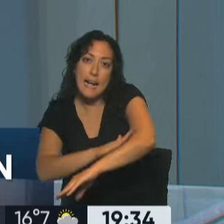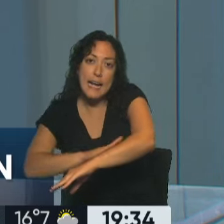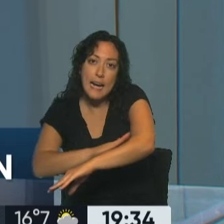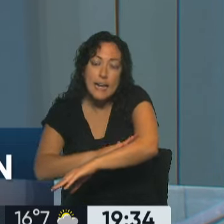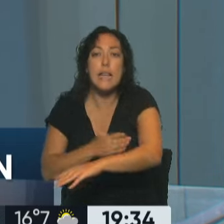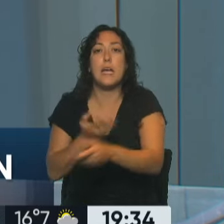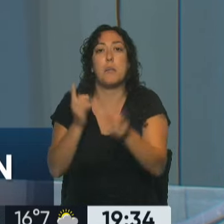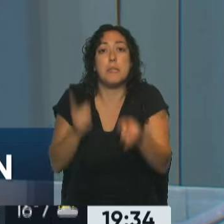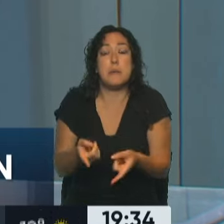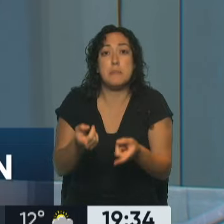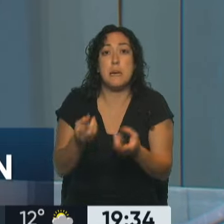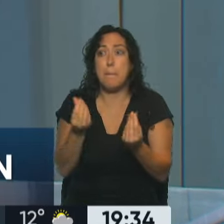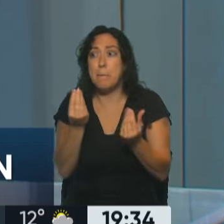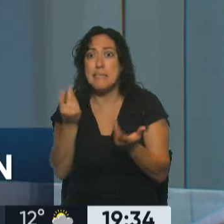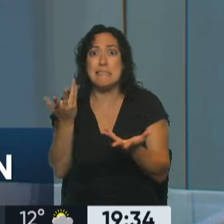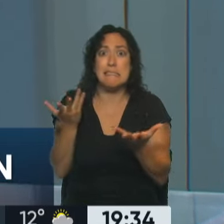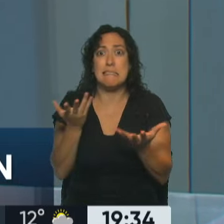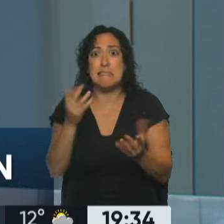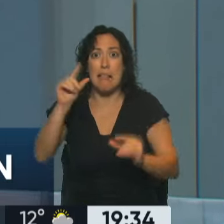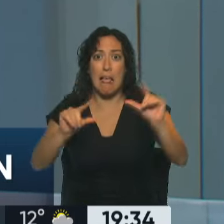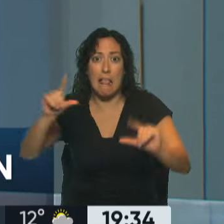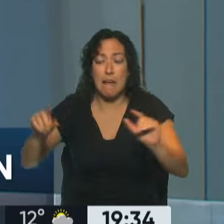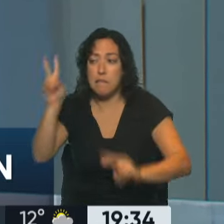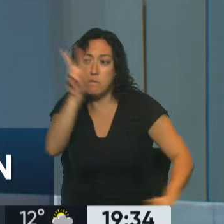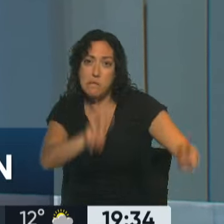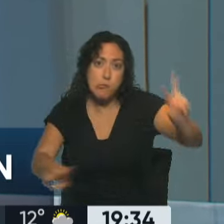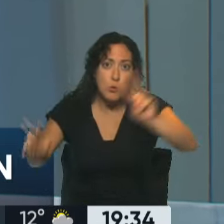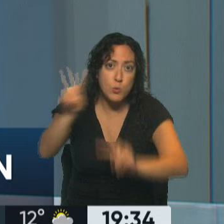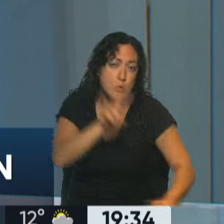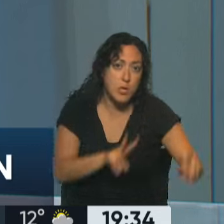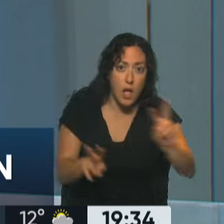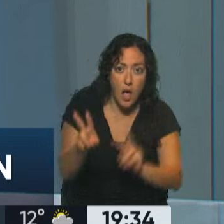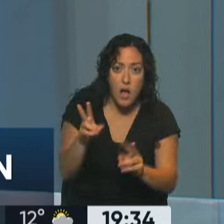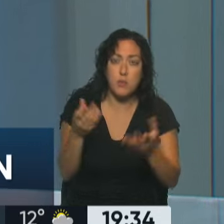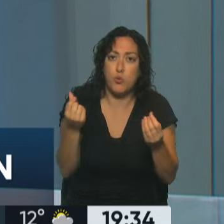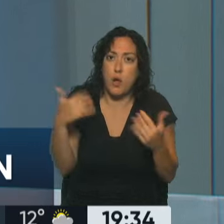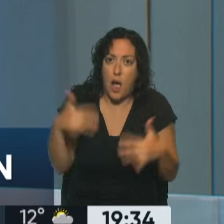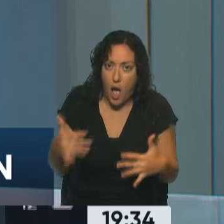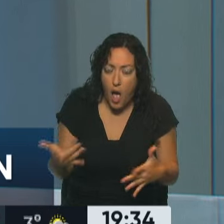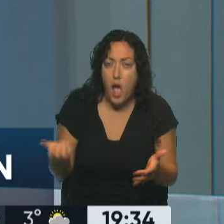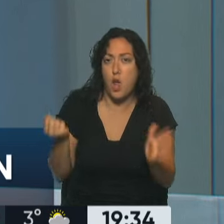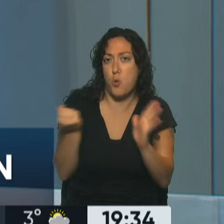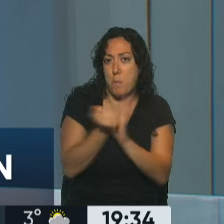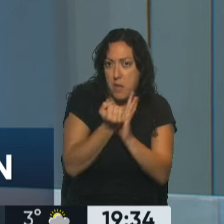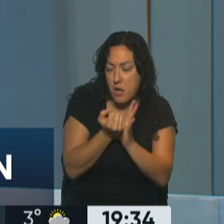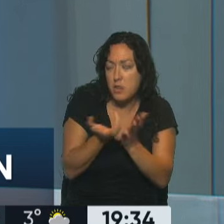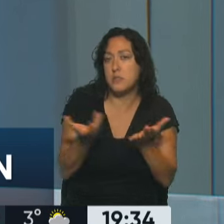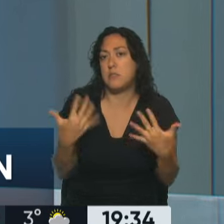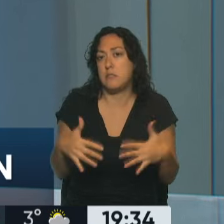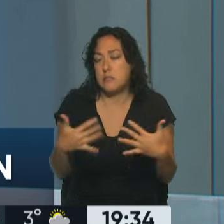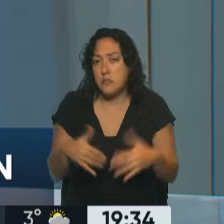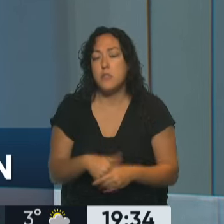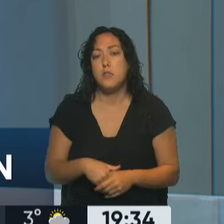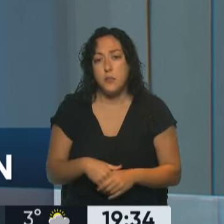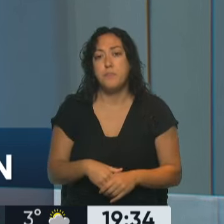hasta Buscar precios porque también sabemos que hay costos elevados en lo que refiere a los a las marcas de repelentes a propósito de